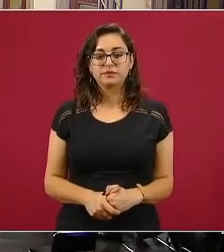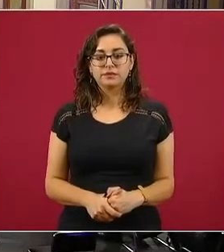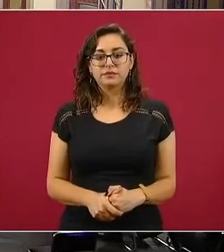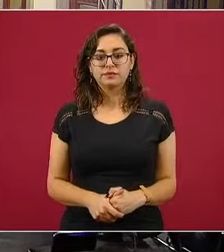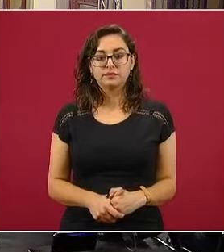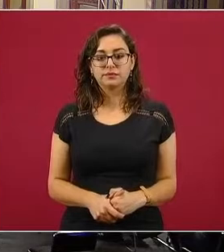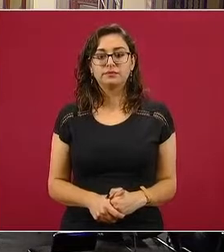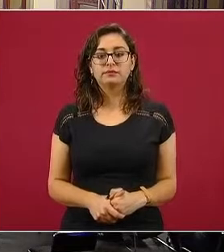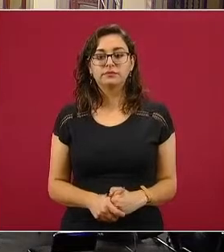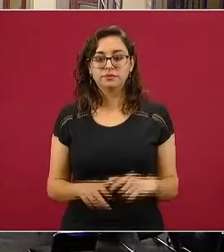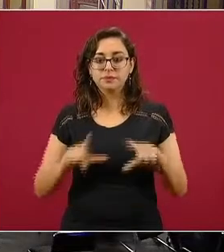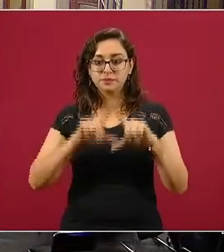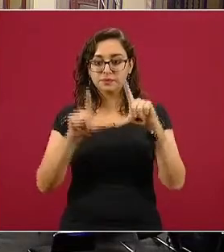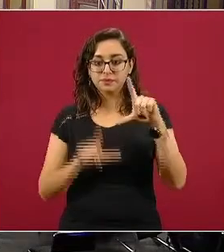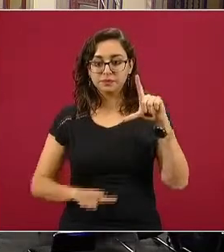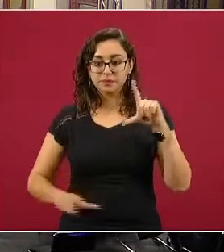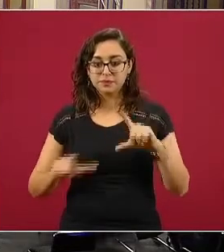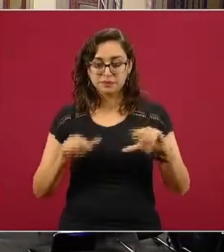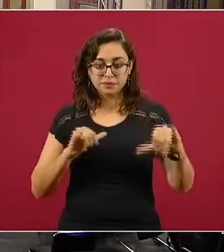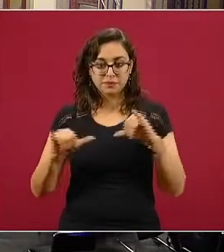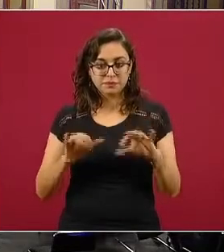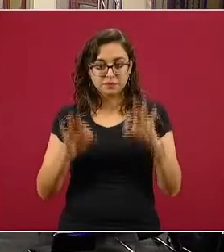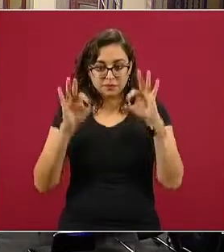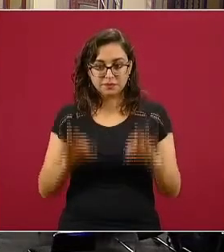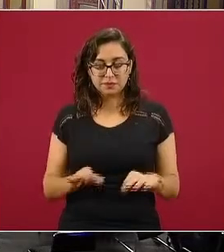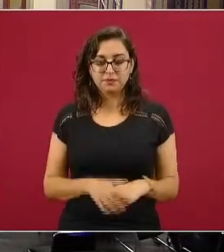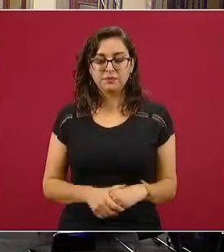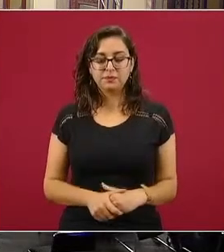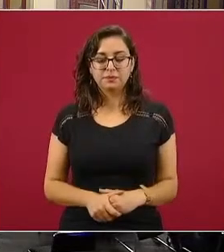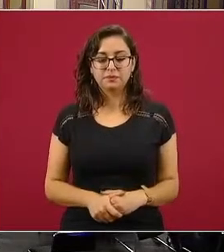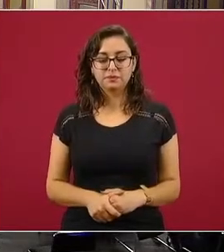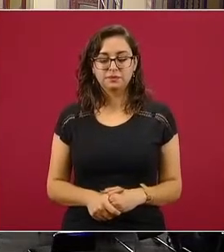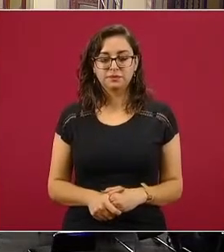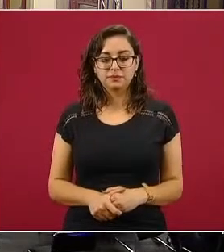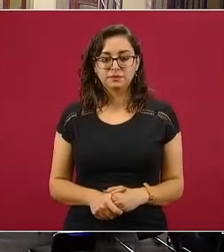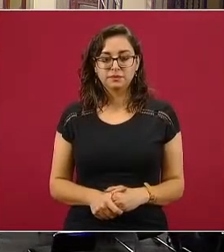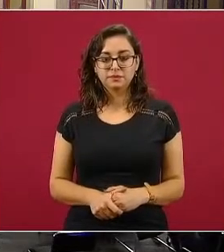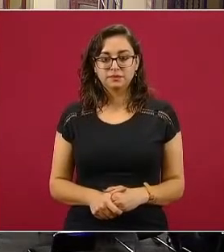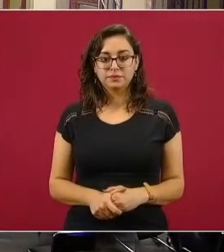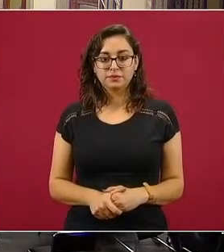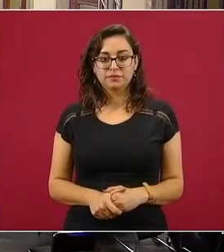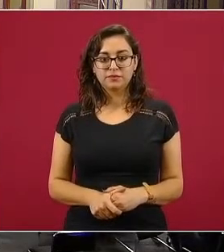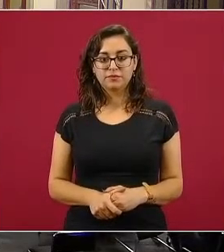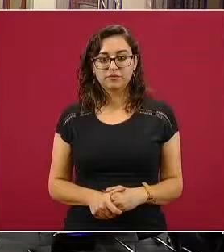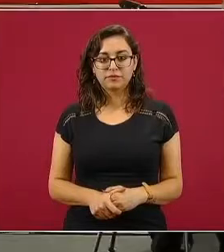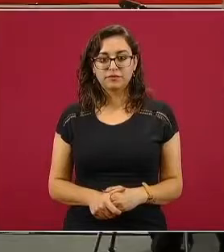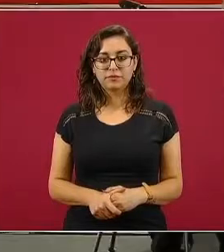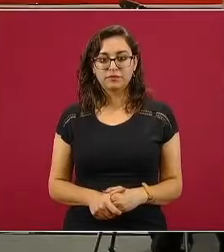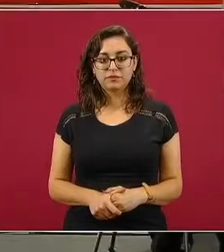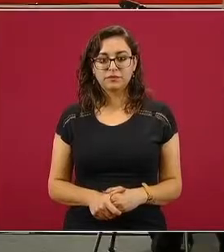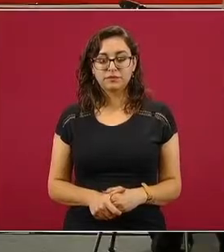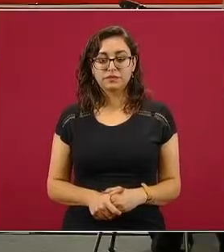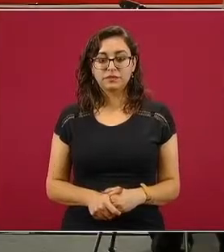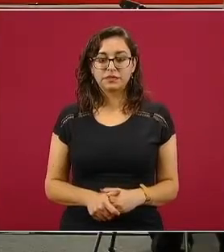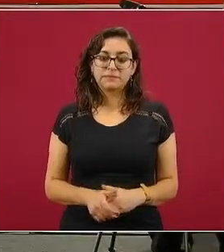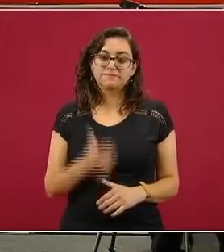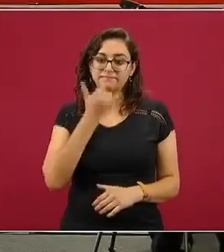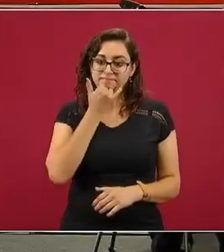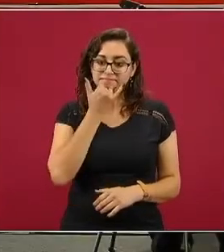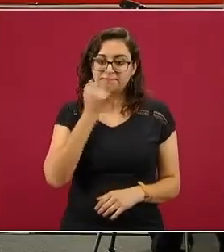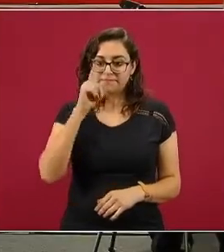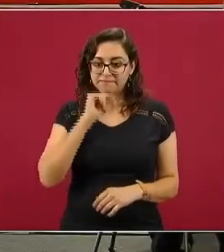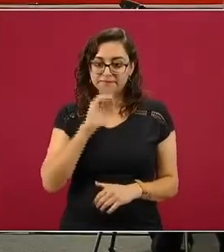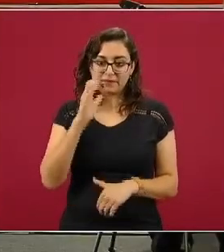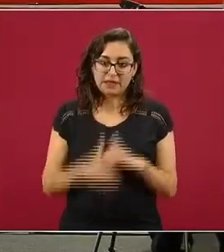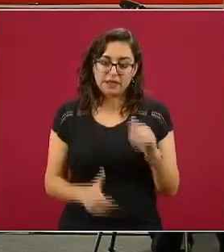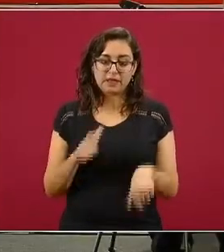bien? El mapa es correcto. El mapa es correcto. Sí. Gracias. Entonces, brevemente, porque desafortunadamente se nos acabó el tiempo,